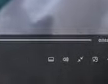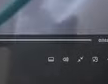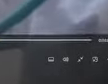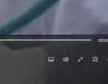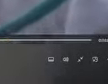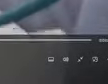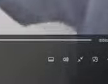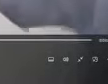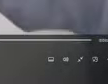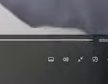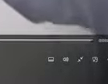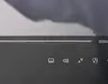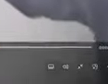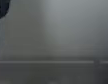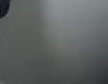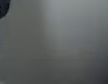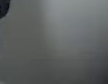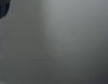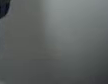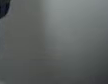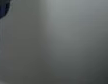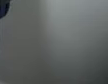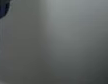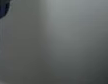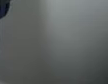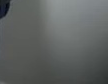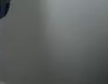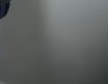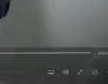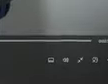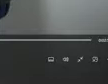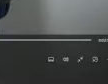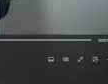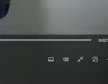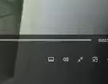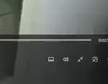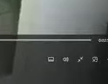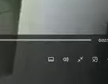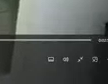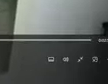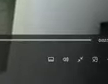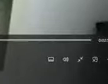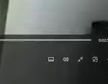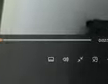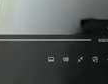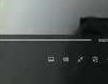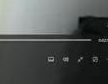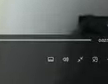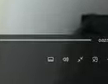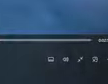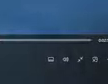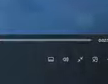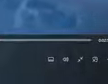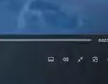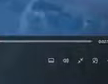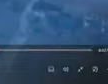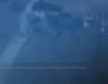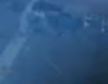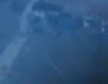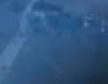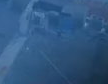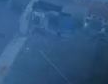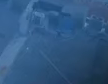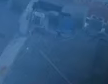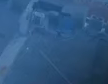complicaciones, identificando a la población objeto y realizando el abordaje a través de la ruta cardiocerebrovascular. Ruta de